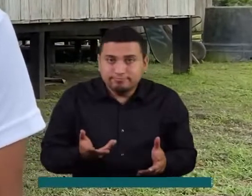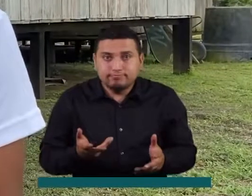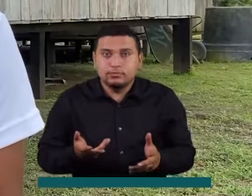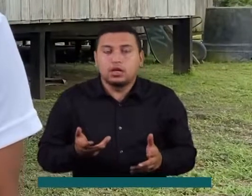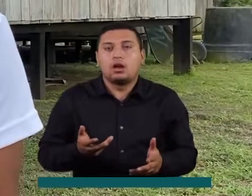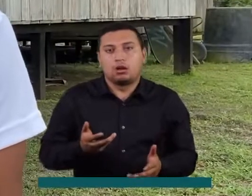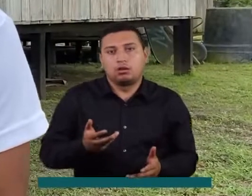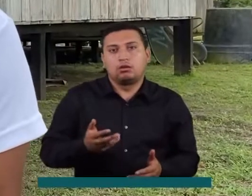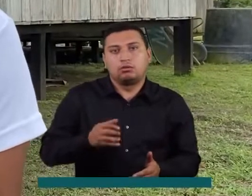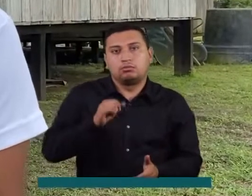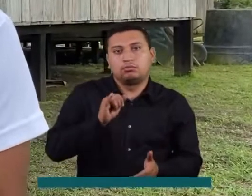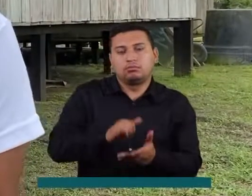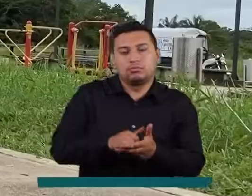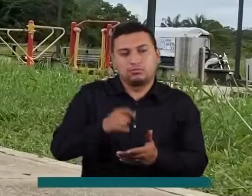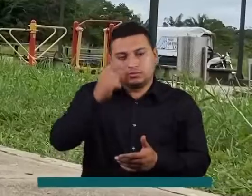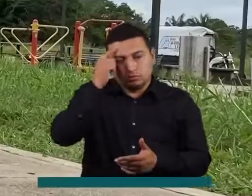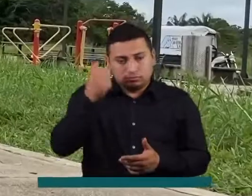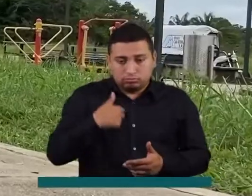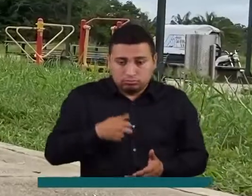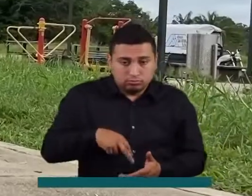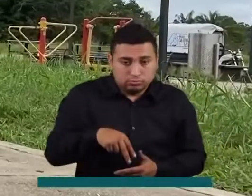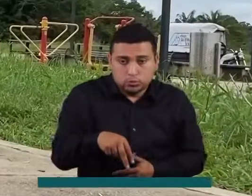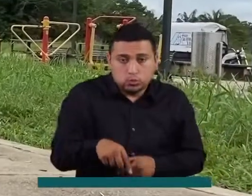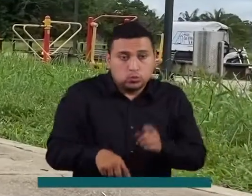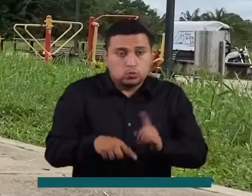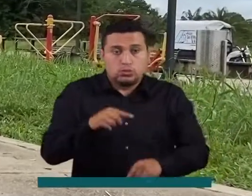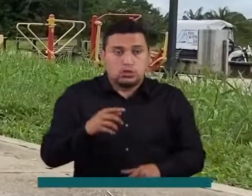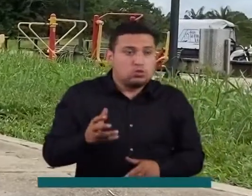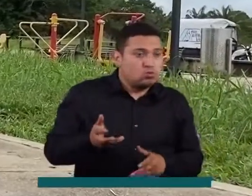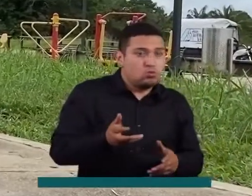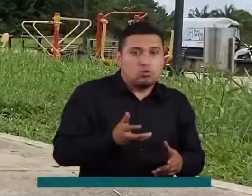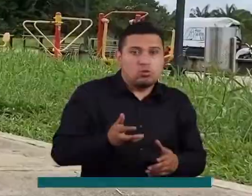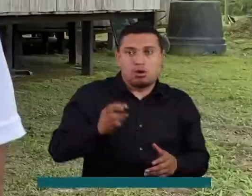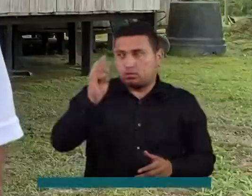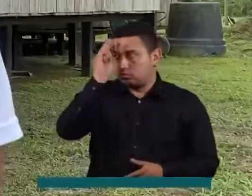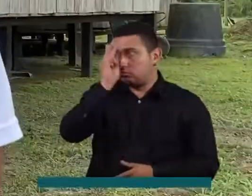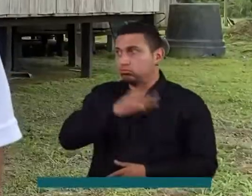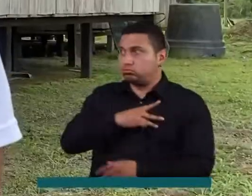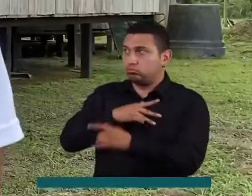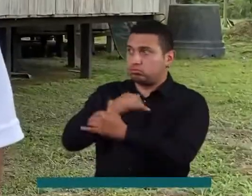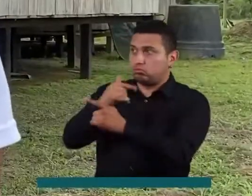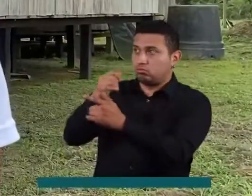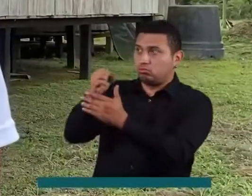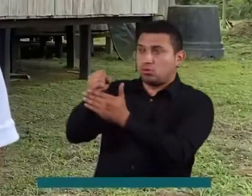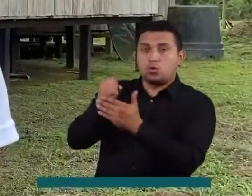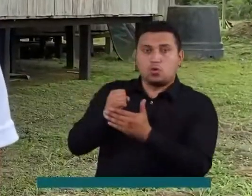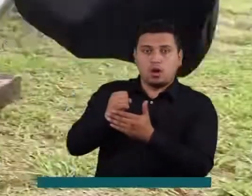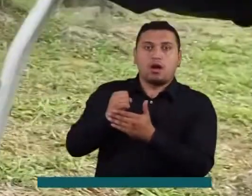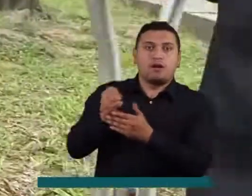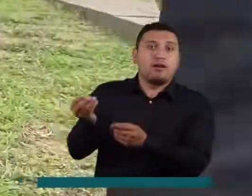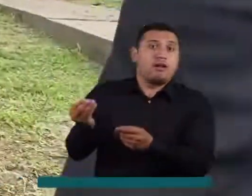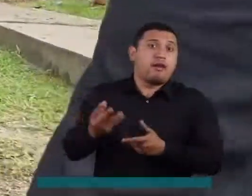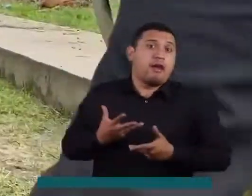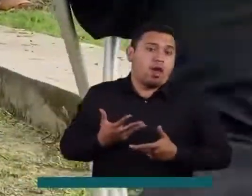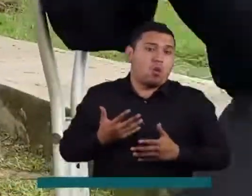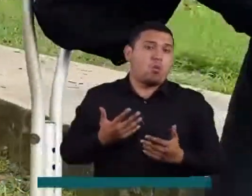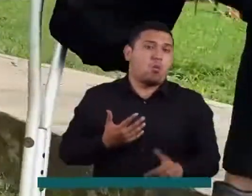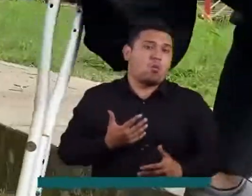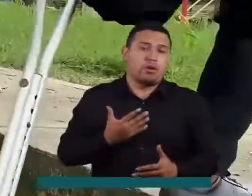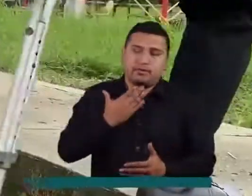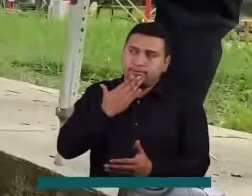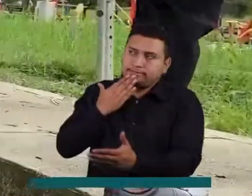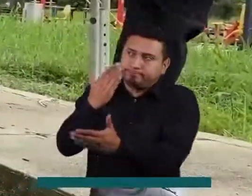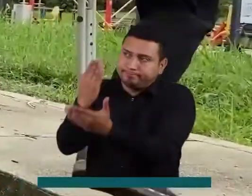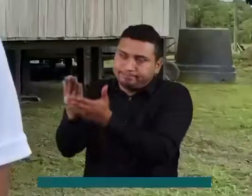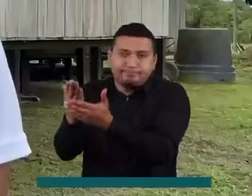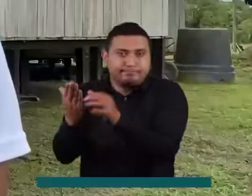ya cuando se parte ya no sirve para caminar. Me siento cómodo así, pues el ejército colaboró con eso, me la regaló, gracias a eso pues